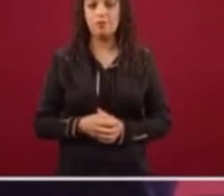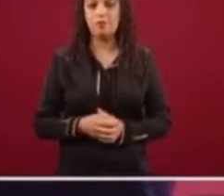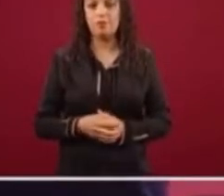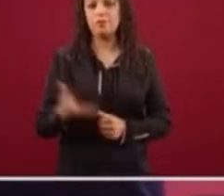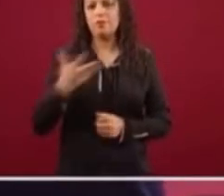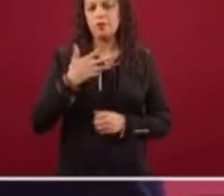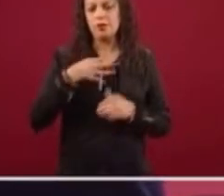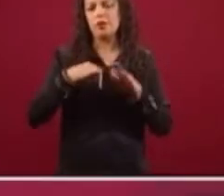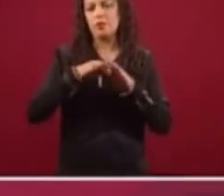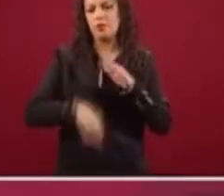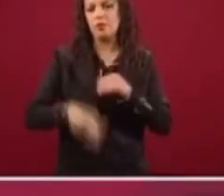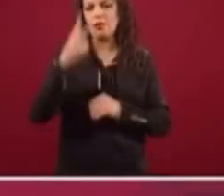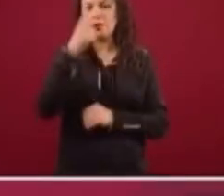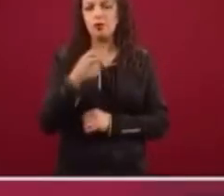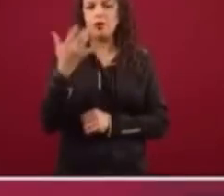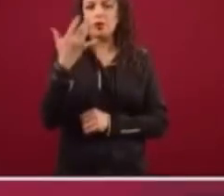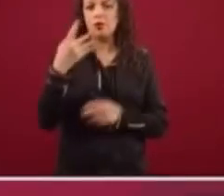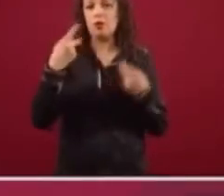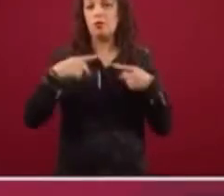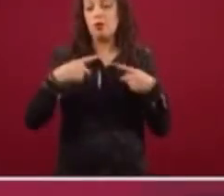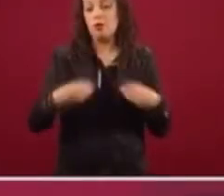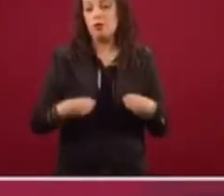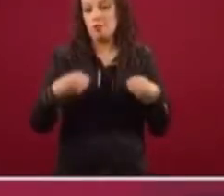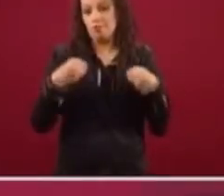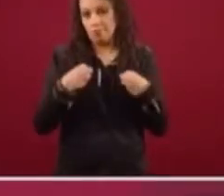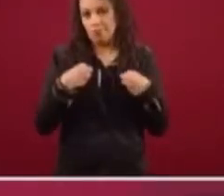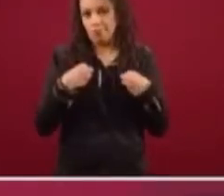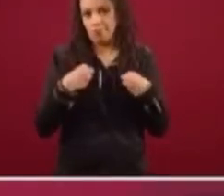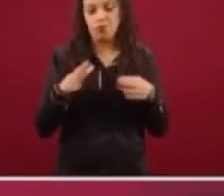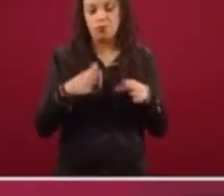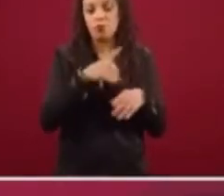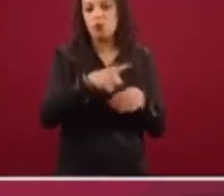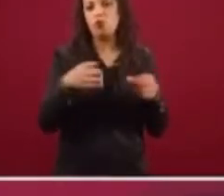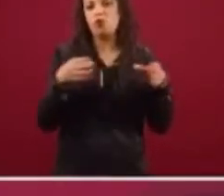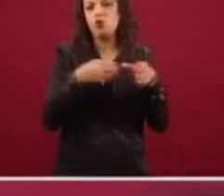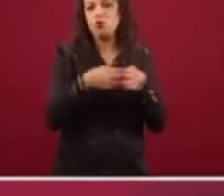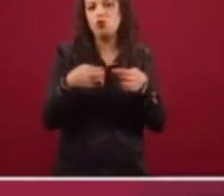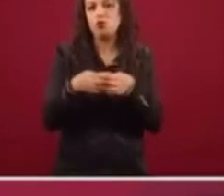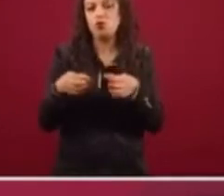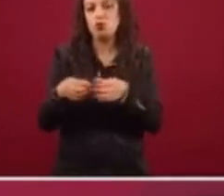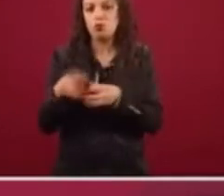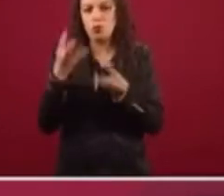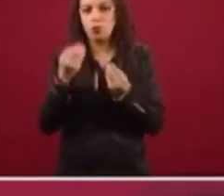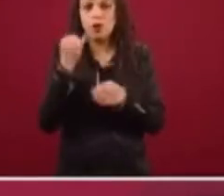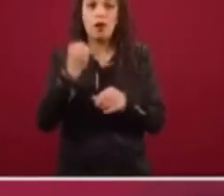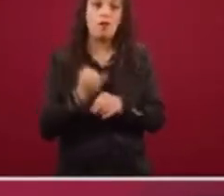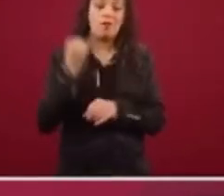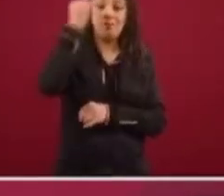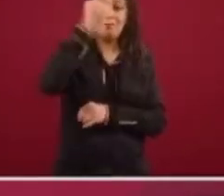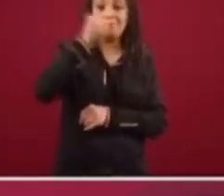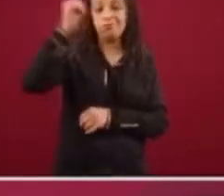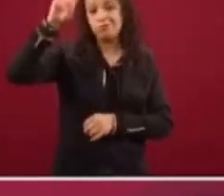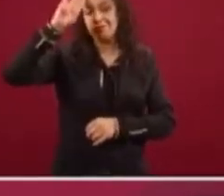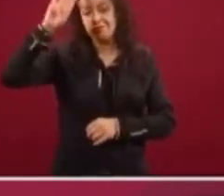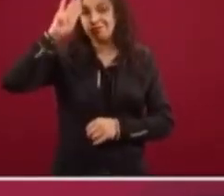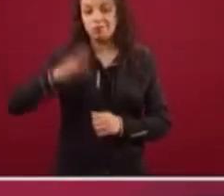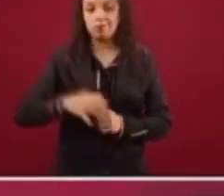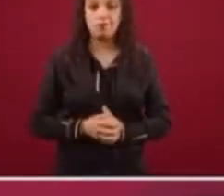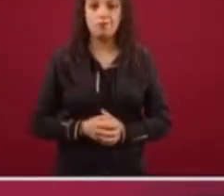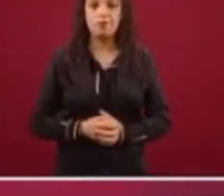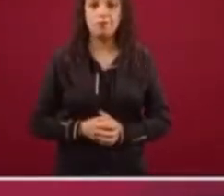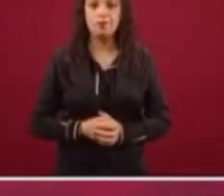250 habitantes o sea son comunidades muy pequeñas y muy alejadas e iremos caminando